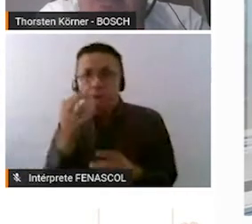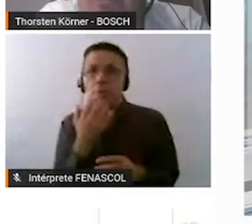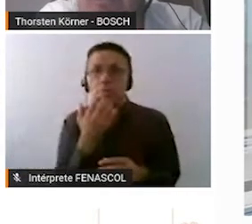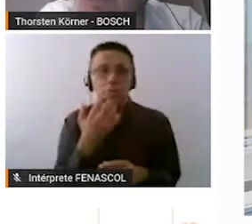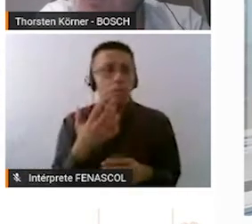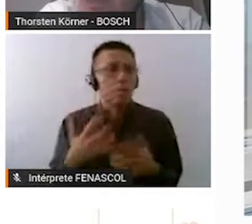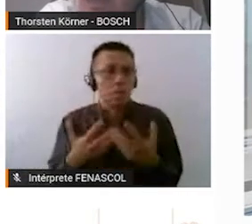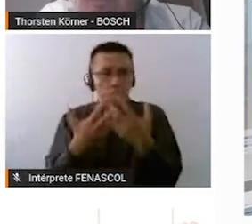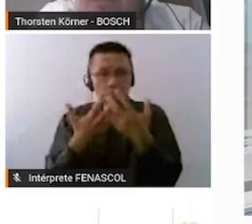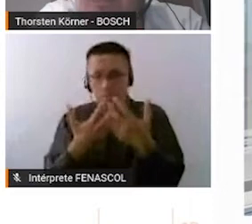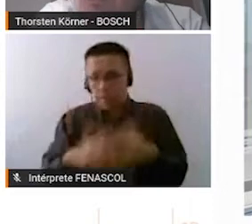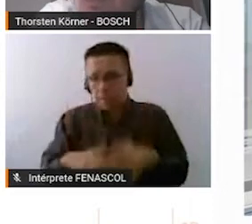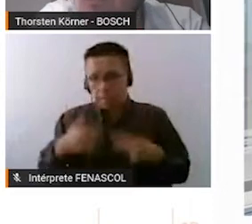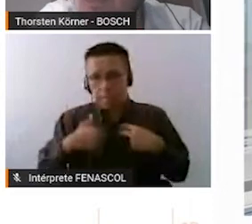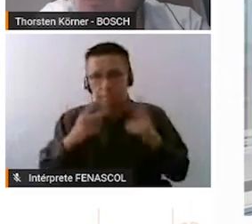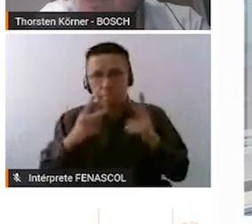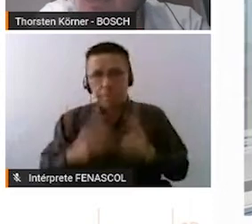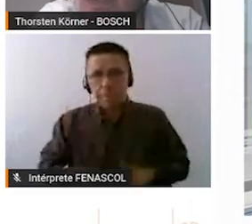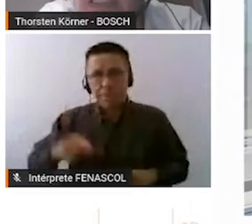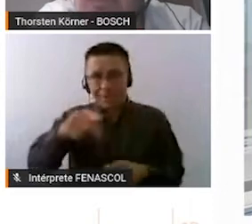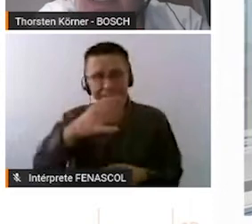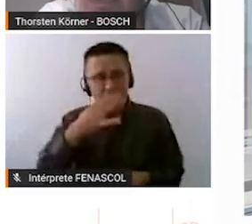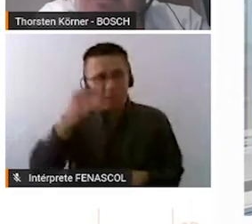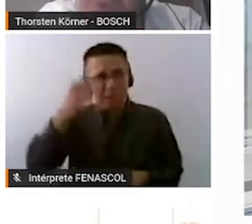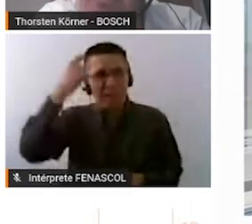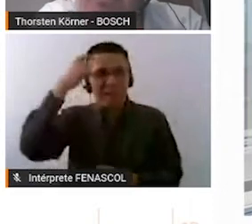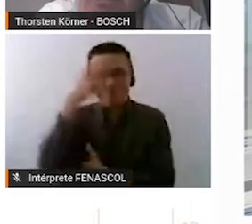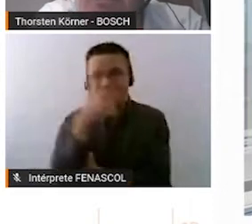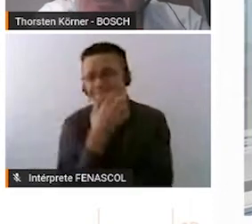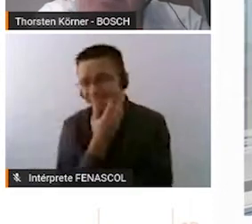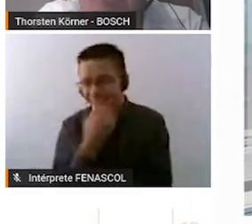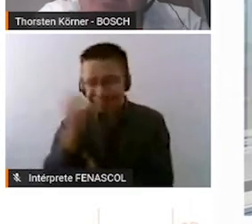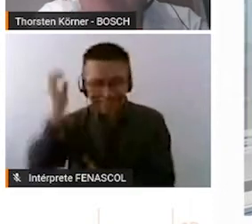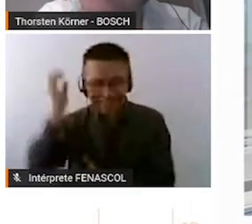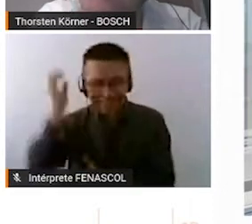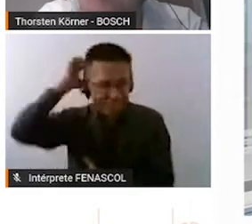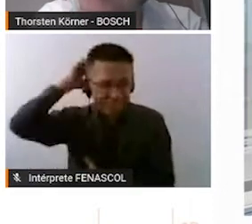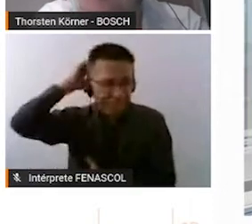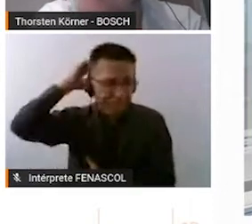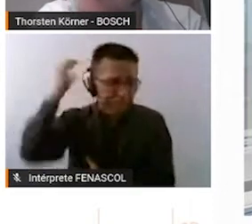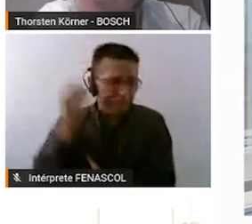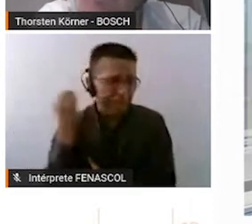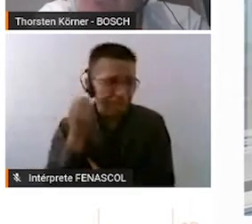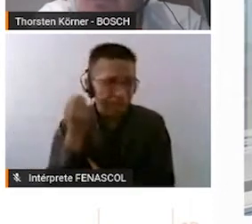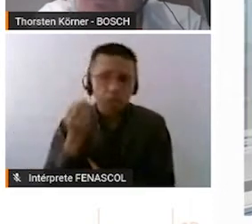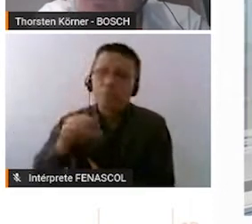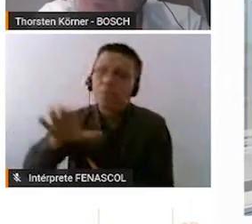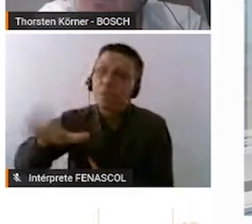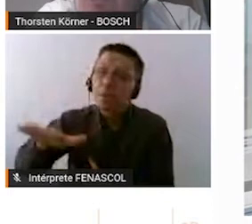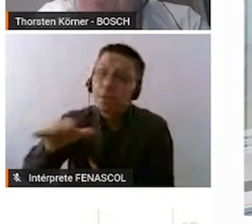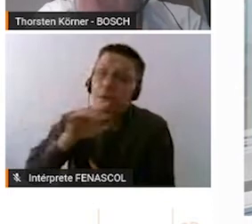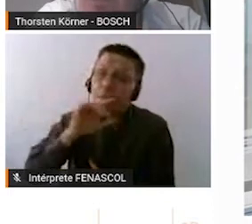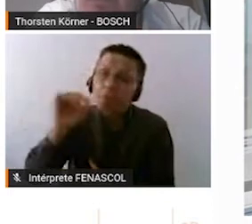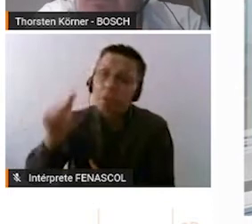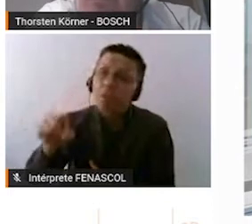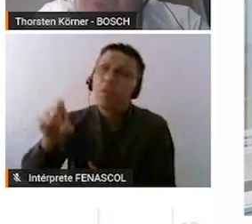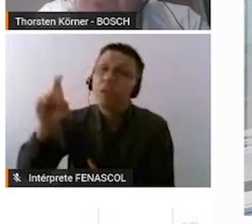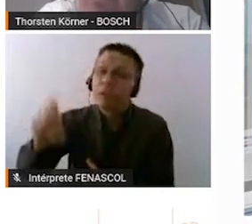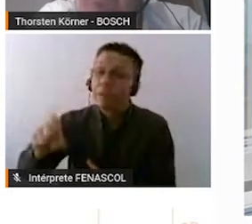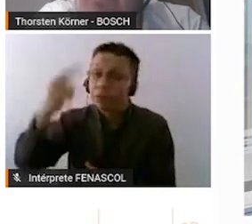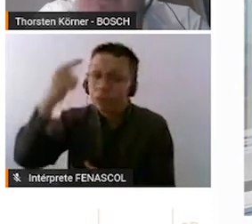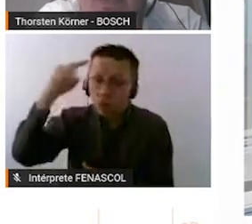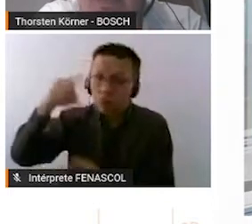aquí rascándose la cabeza y no sabe qué hacer, imagínense que le digamos que tiene que automatizar toda su